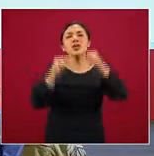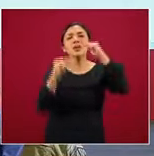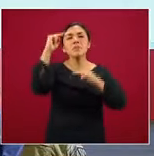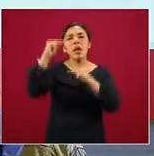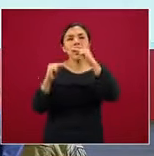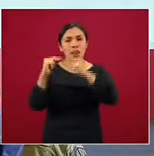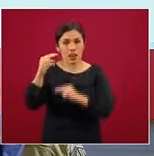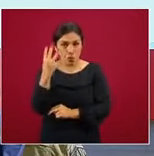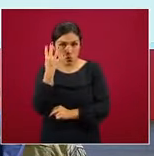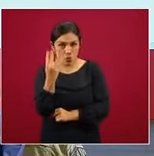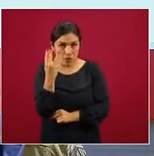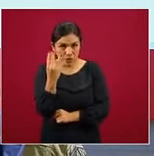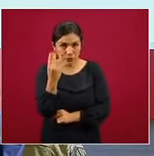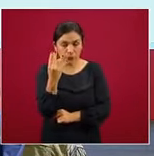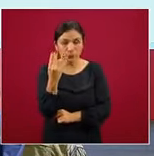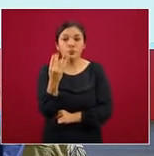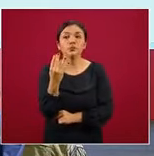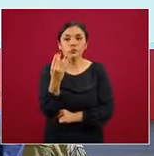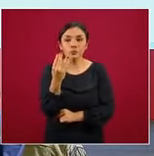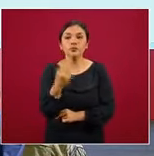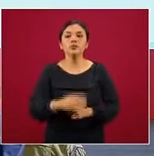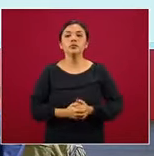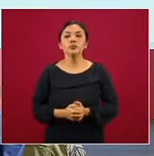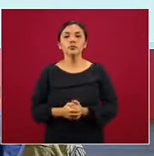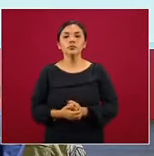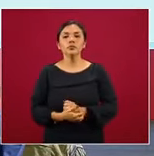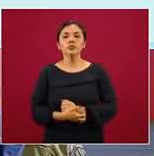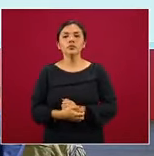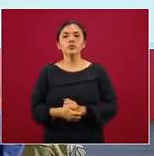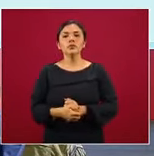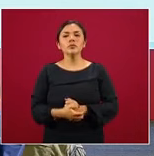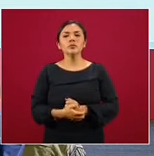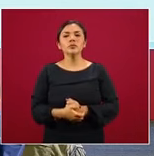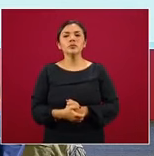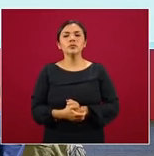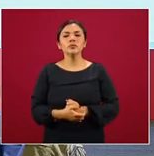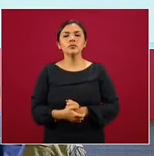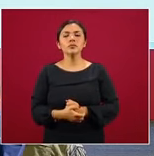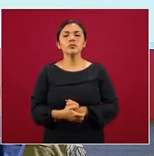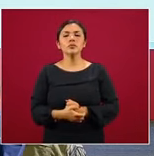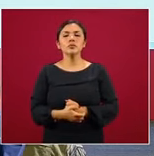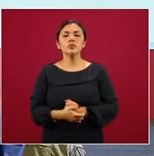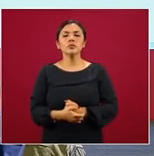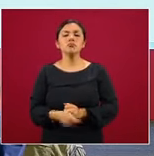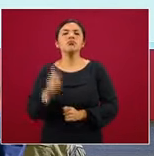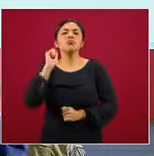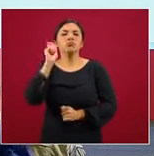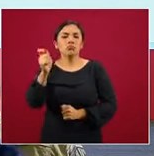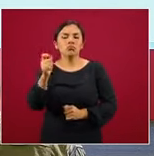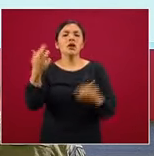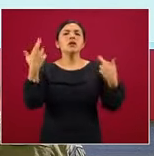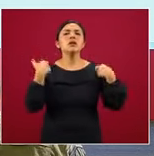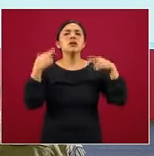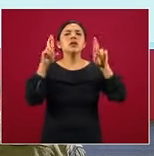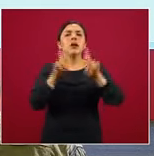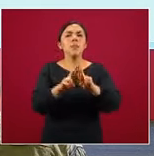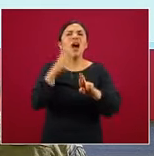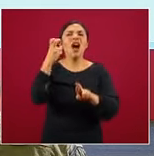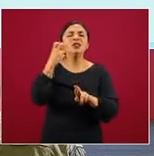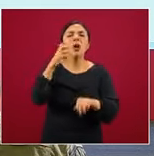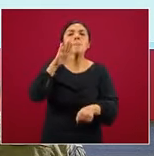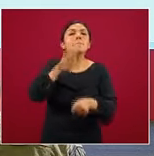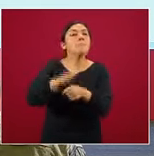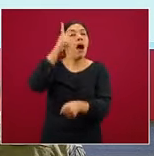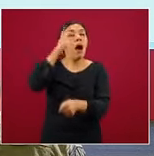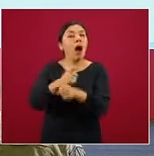niveles. Es una animación, sígala la animación, de 4 niveles que fueron representando dónde estaba la